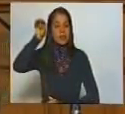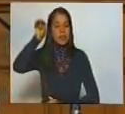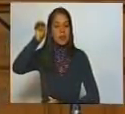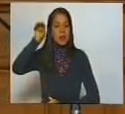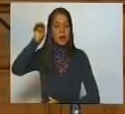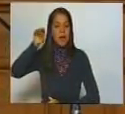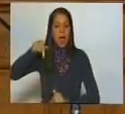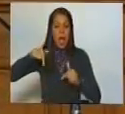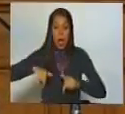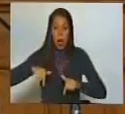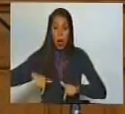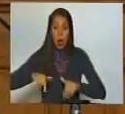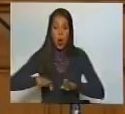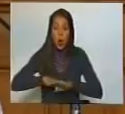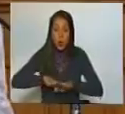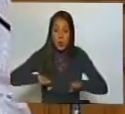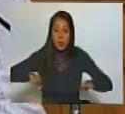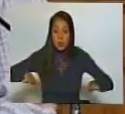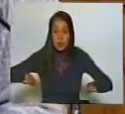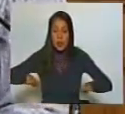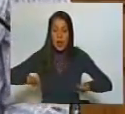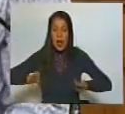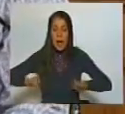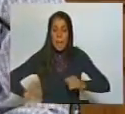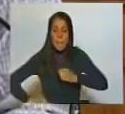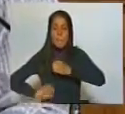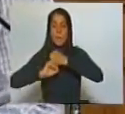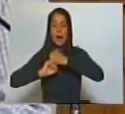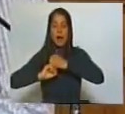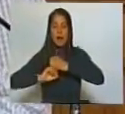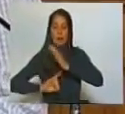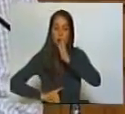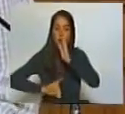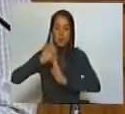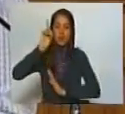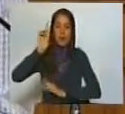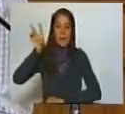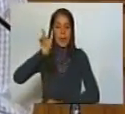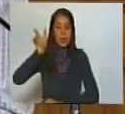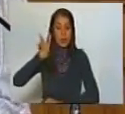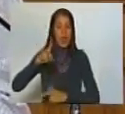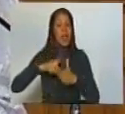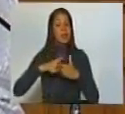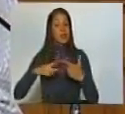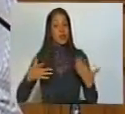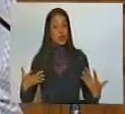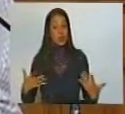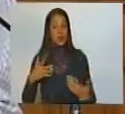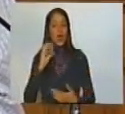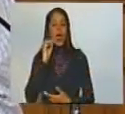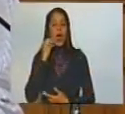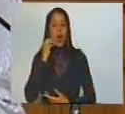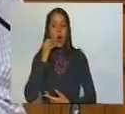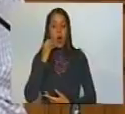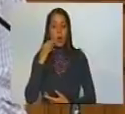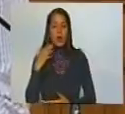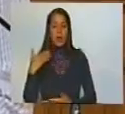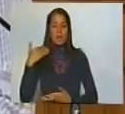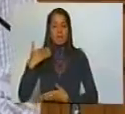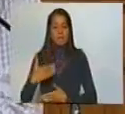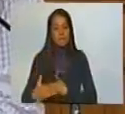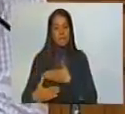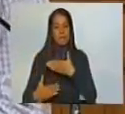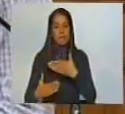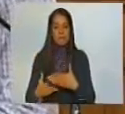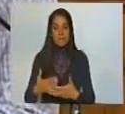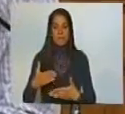que construyamos en el presente. Por eso, la juventud viene en todos